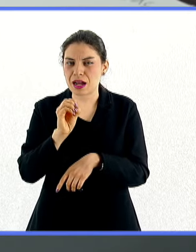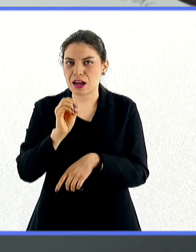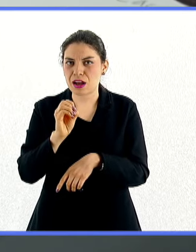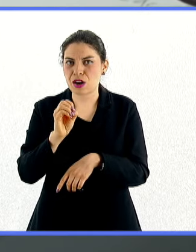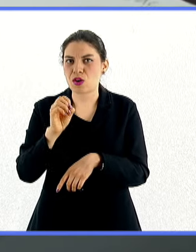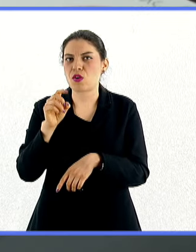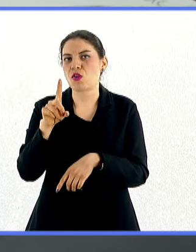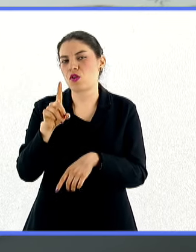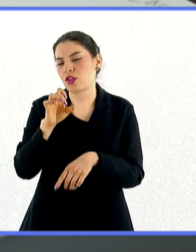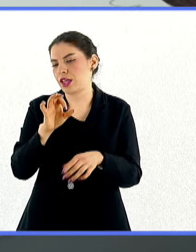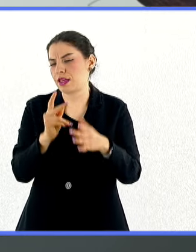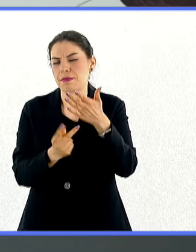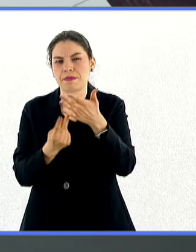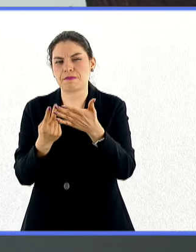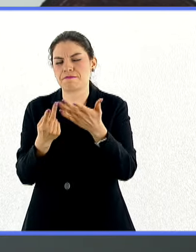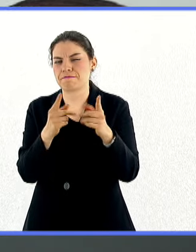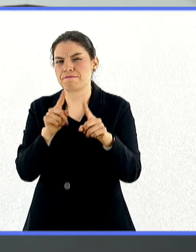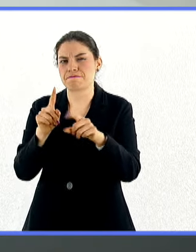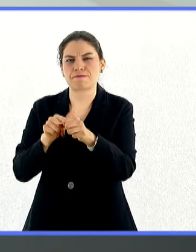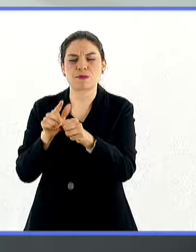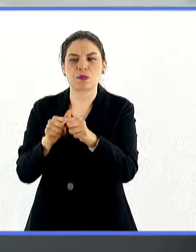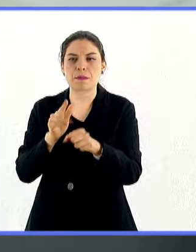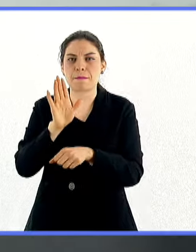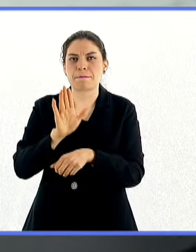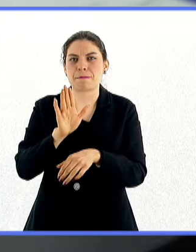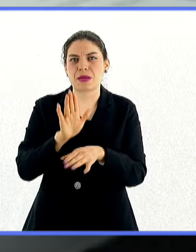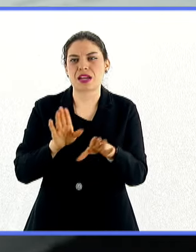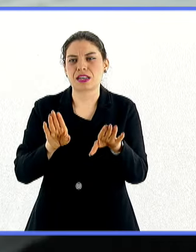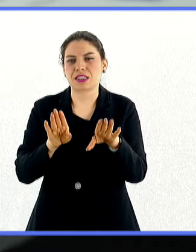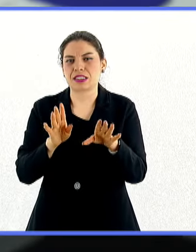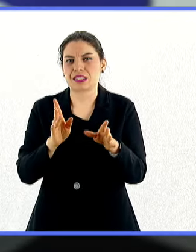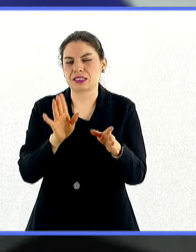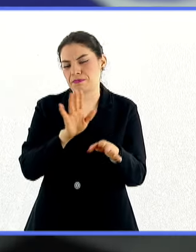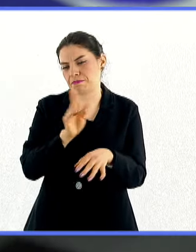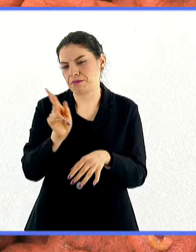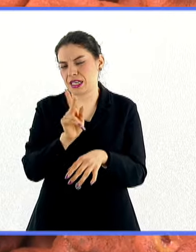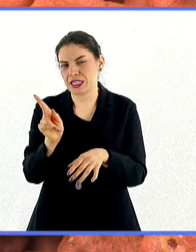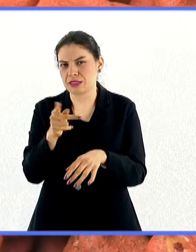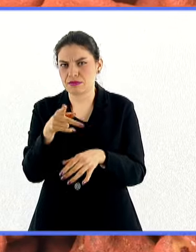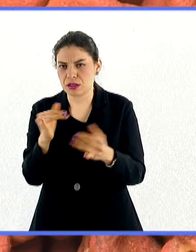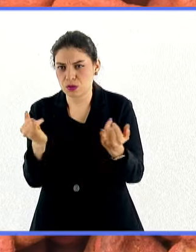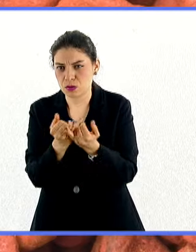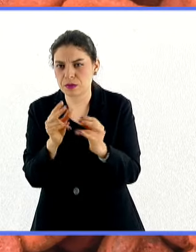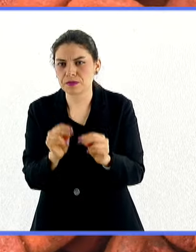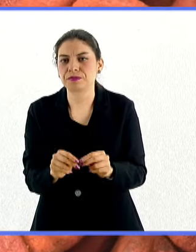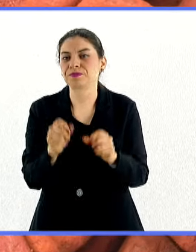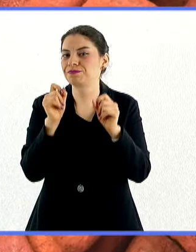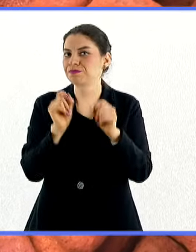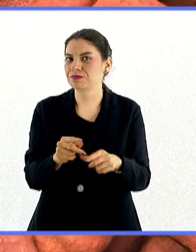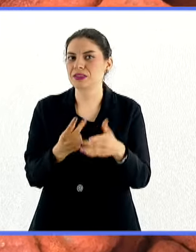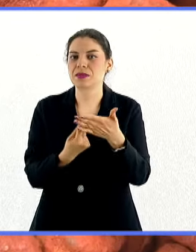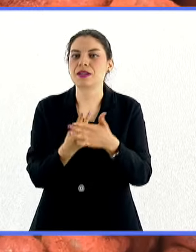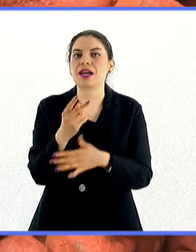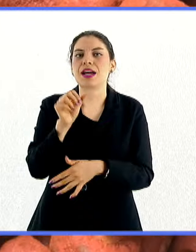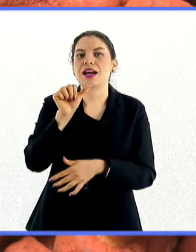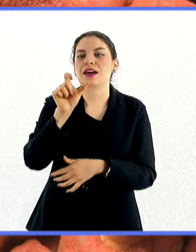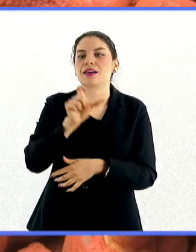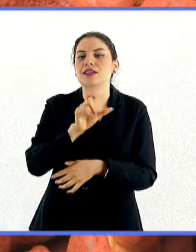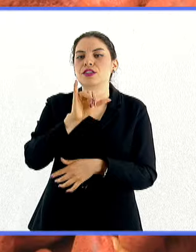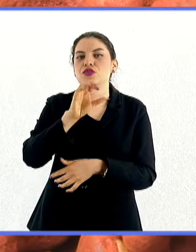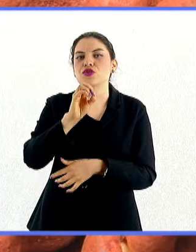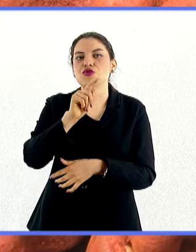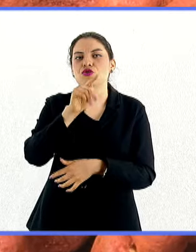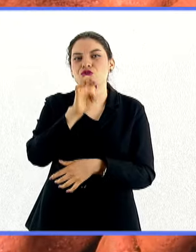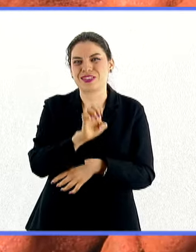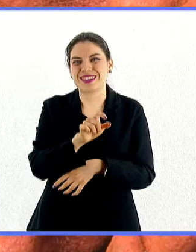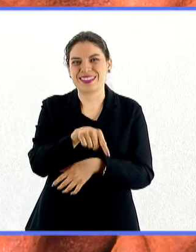palo de Campeche, que dan dos colorantes parecidos pero no exactamente iguales. De la misma planta donde se saca el achiote, de las mismas semillas de achiote,